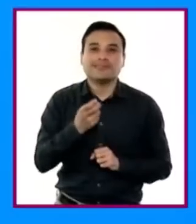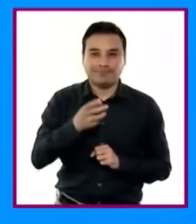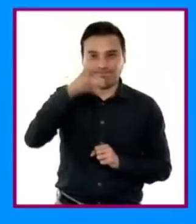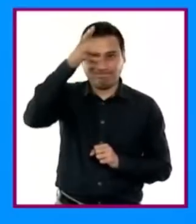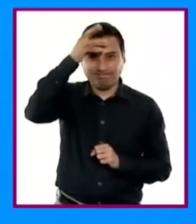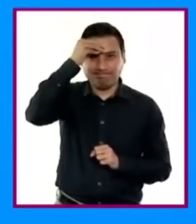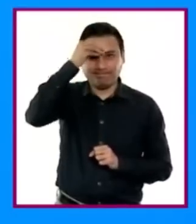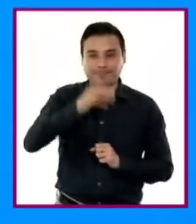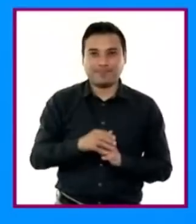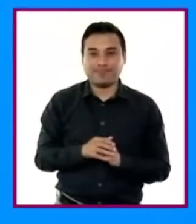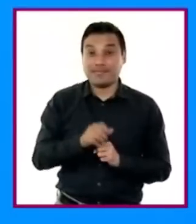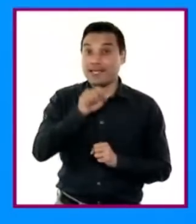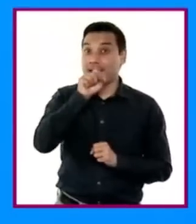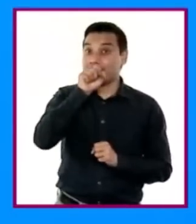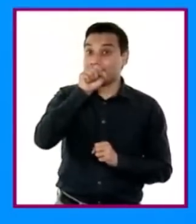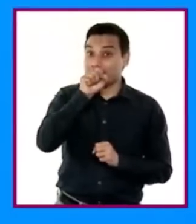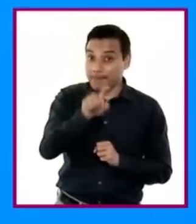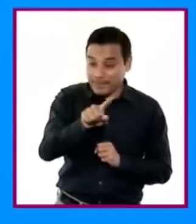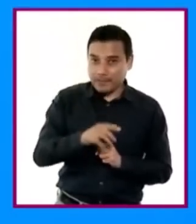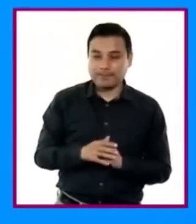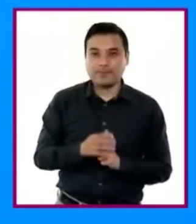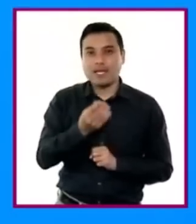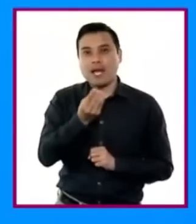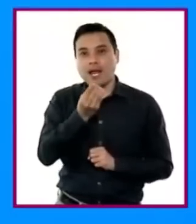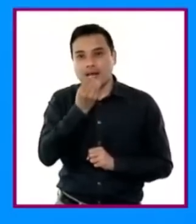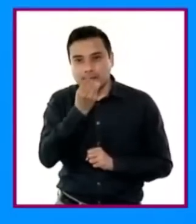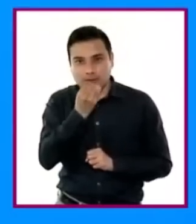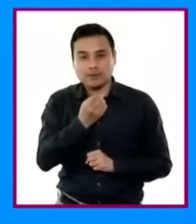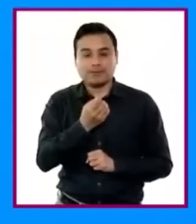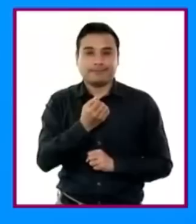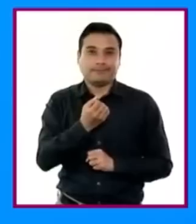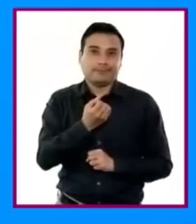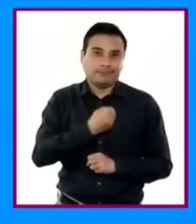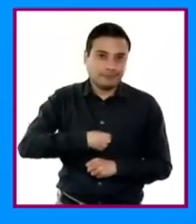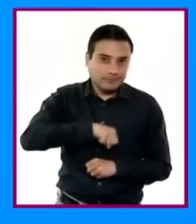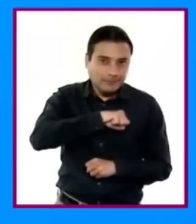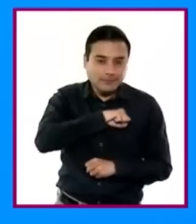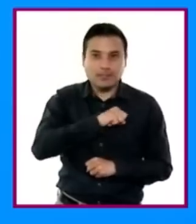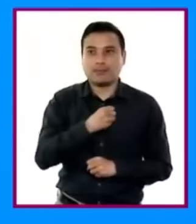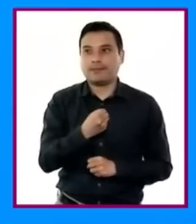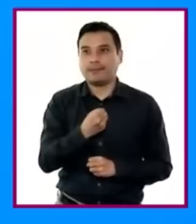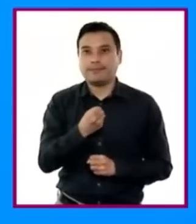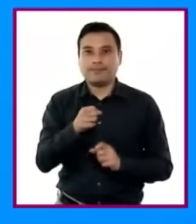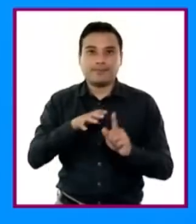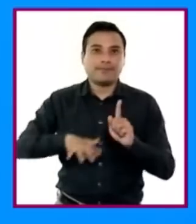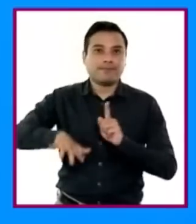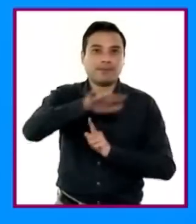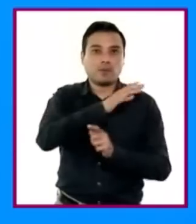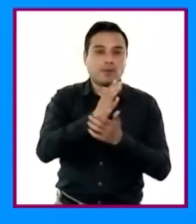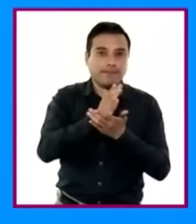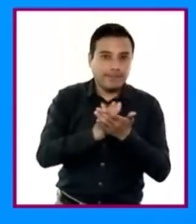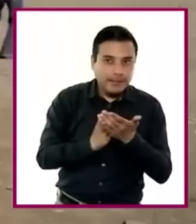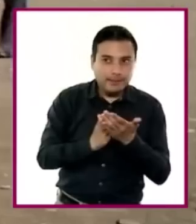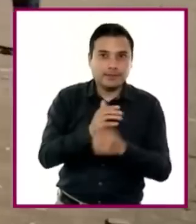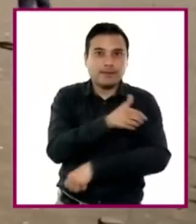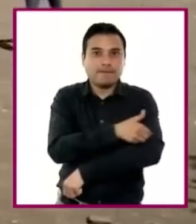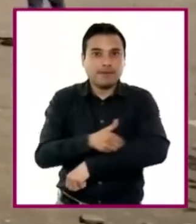una alimentación saludable la salud el medio ambiente y la economía familiar